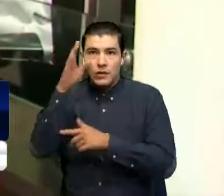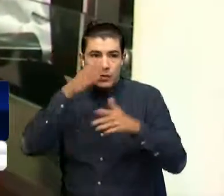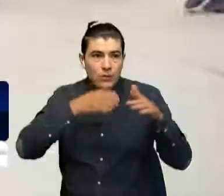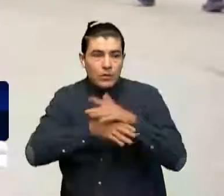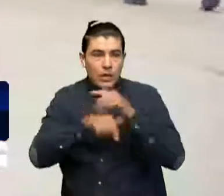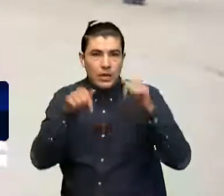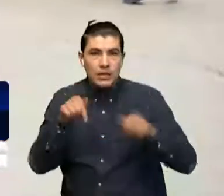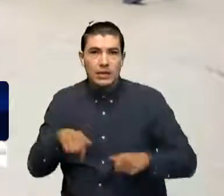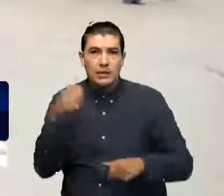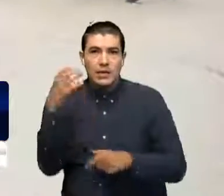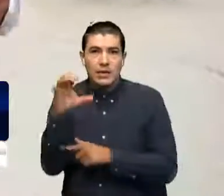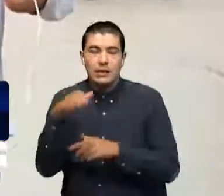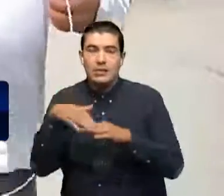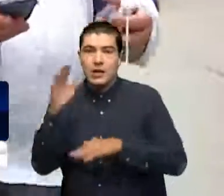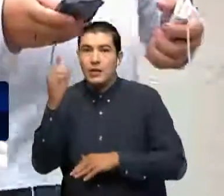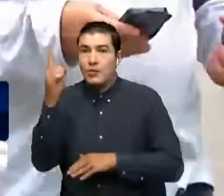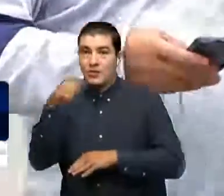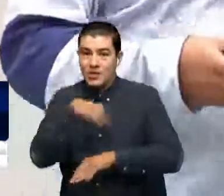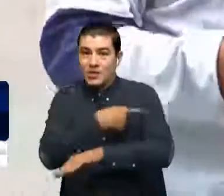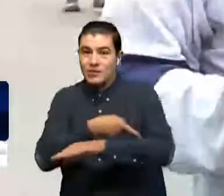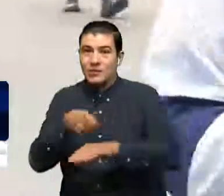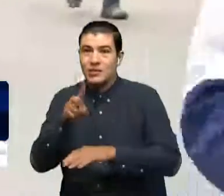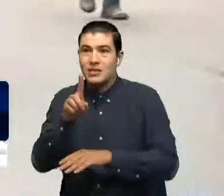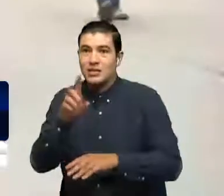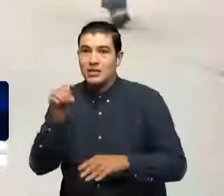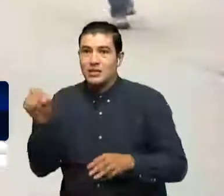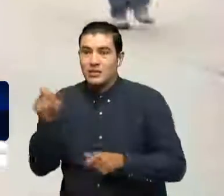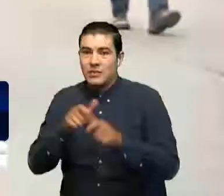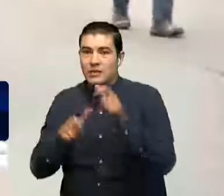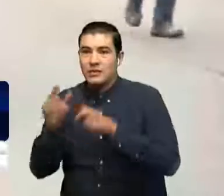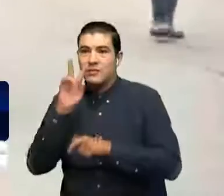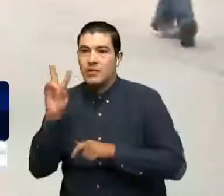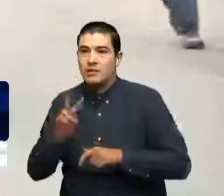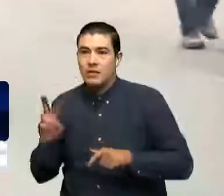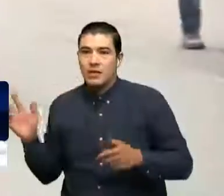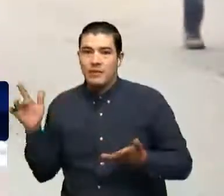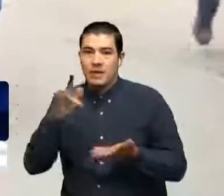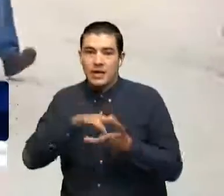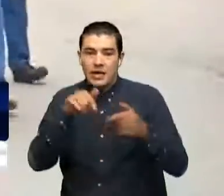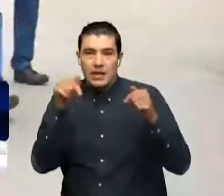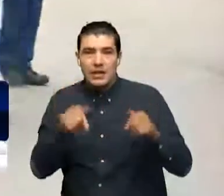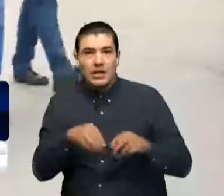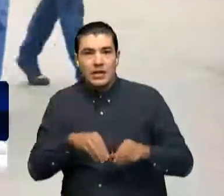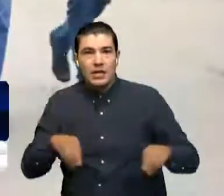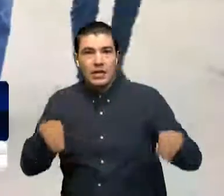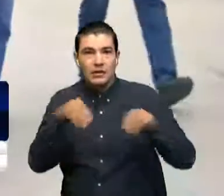de 1.100.000 venezolanos han llegado a territorio nacional. Compañeros, hasta aquí